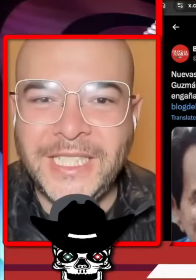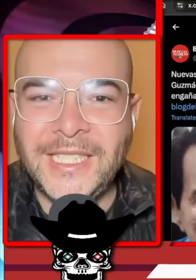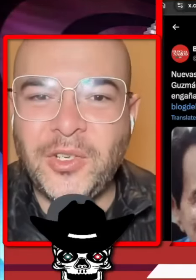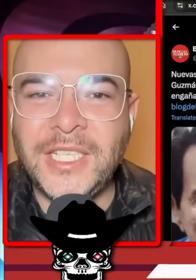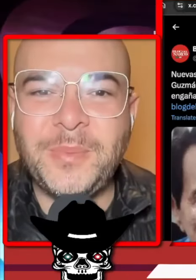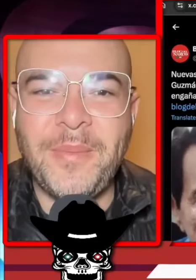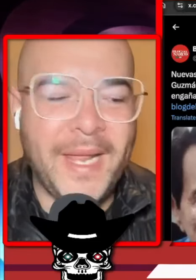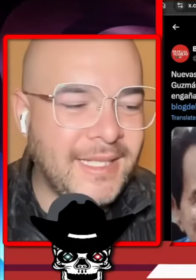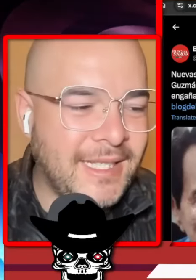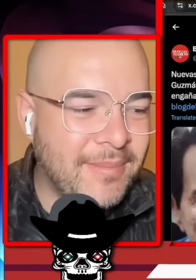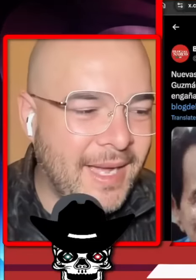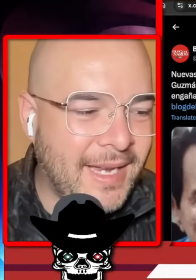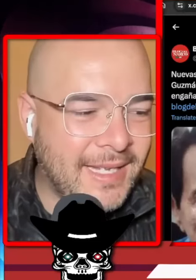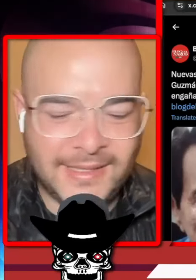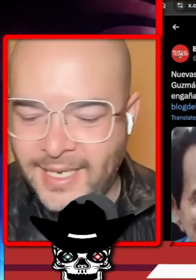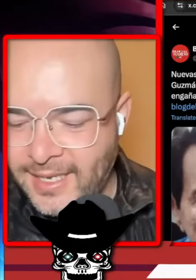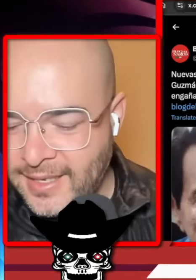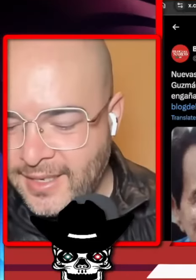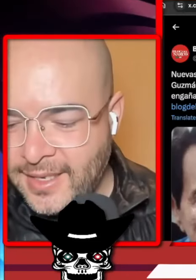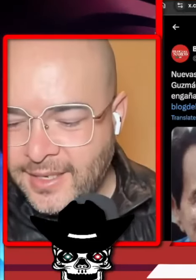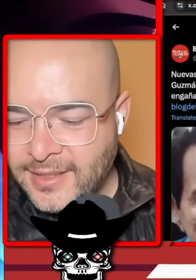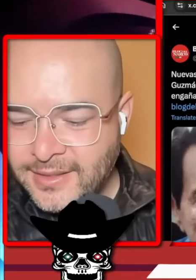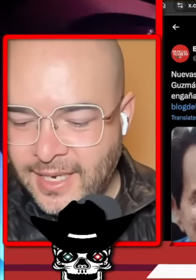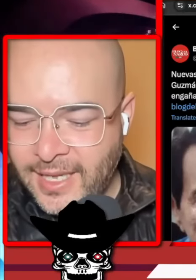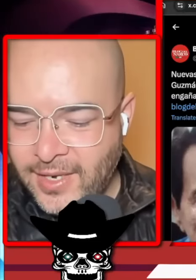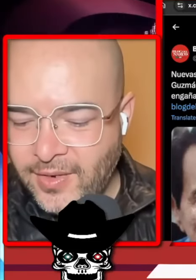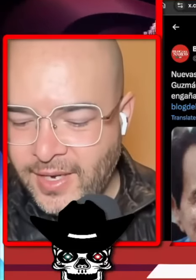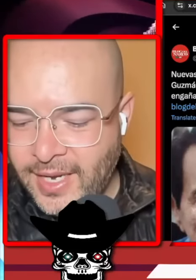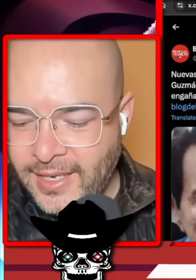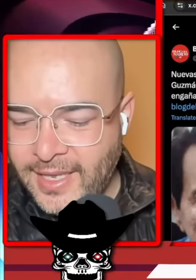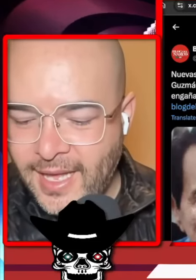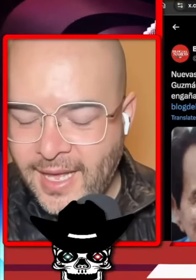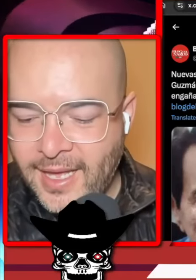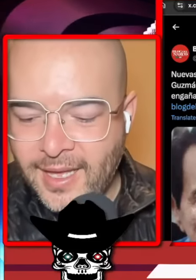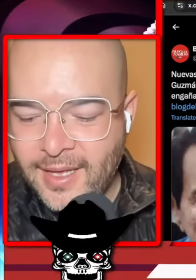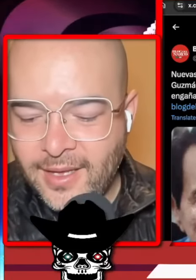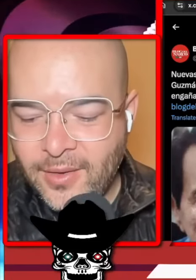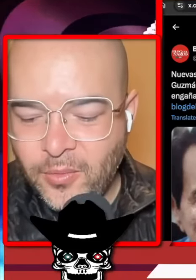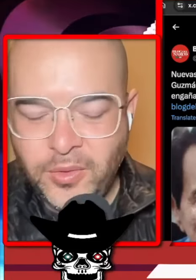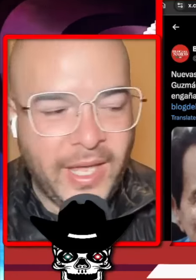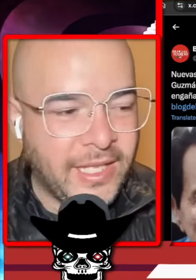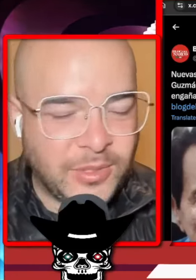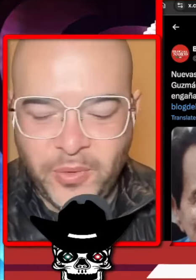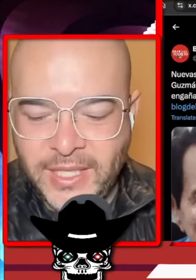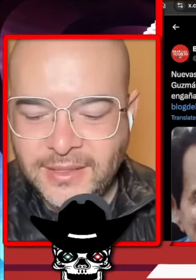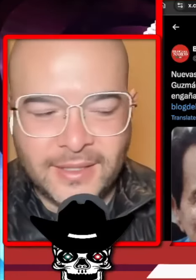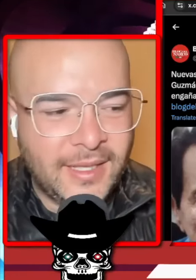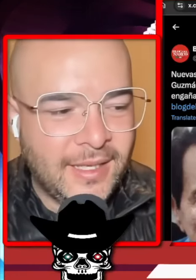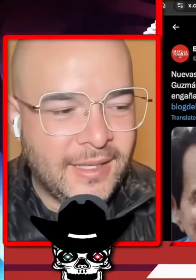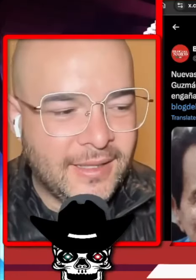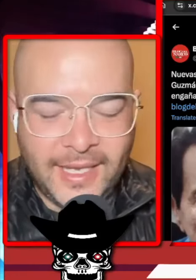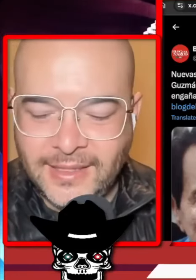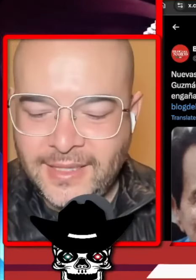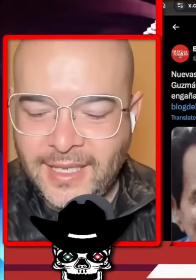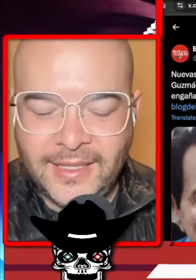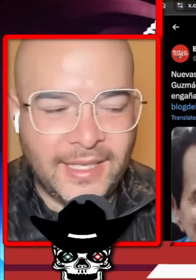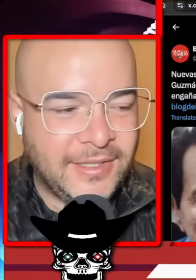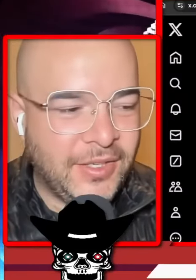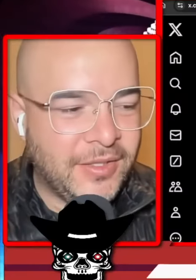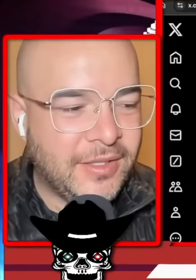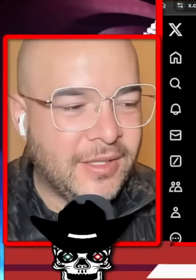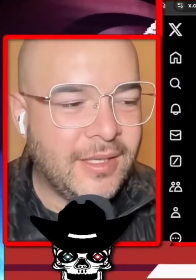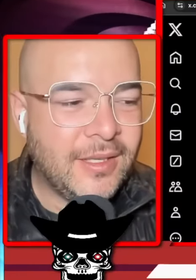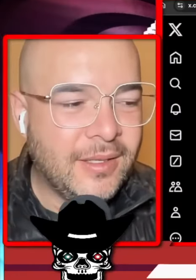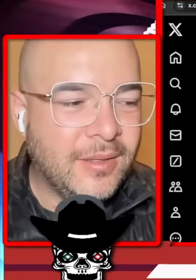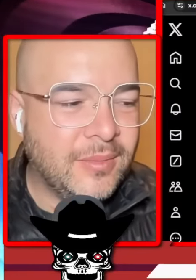Bueno, pues esas son las primeras imágenes que salieron el día, un día después de esta